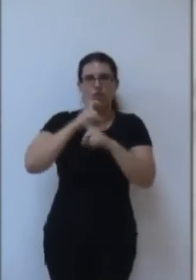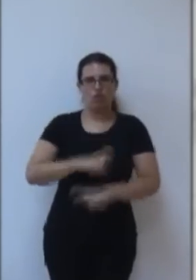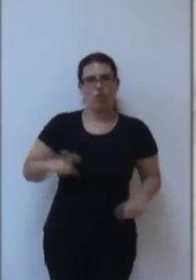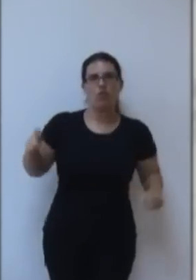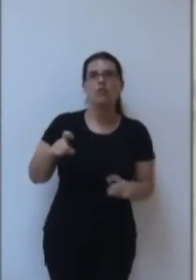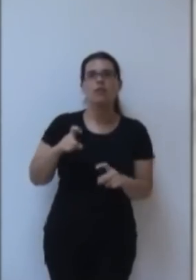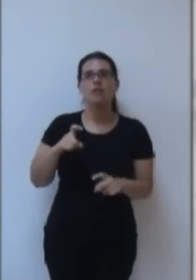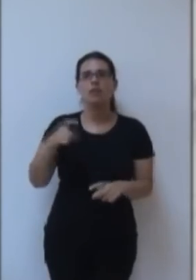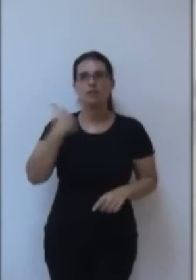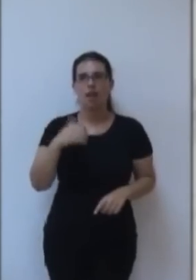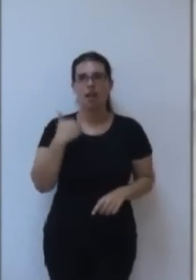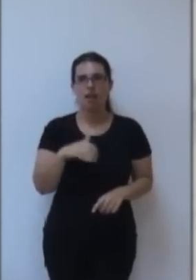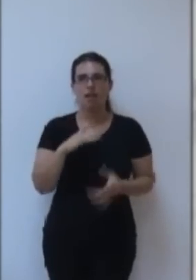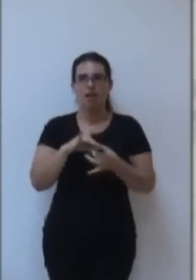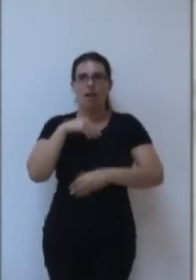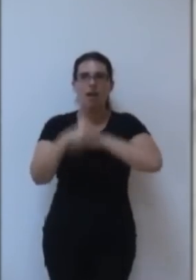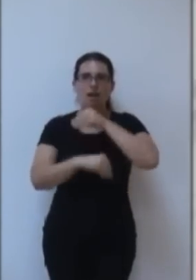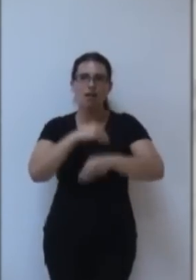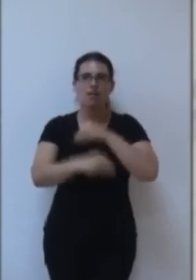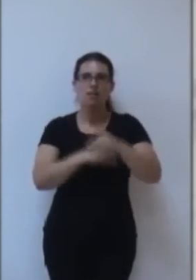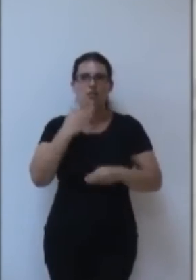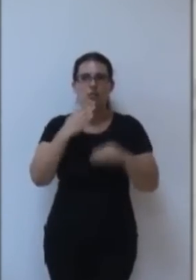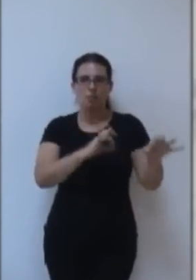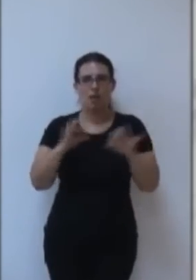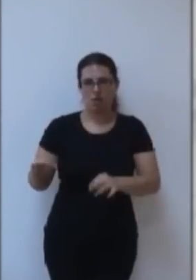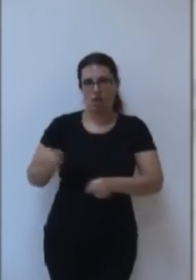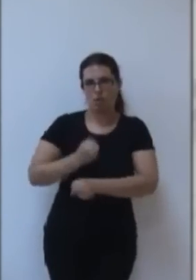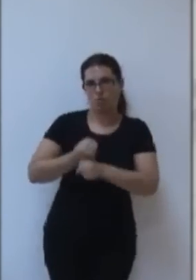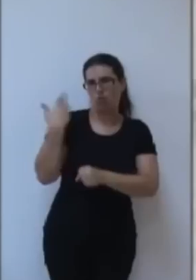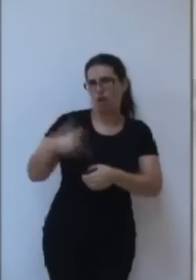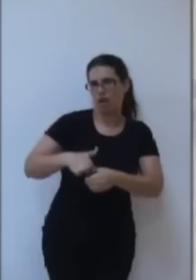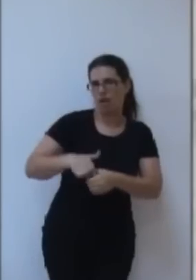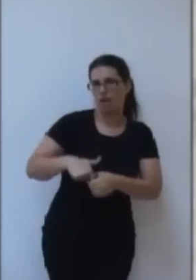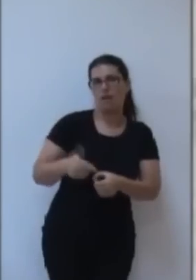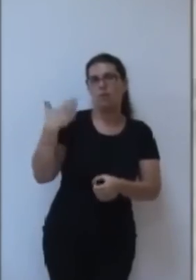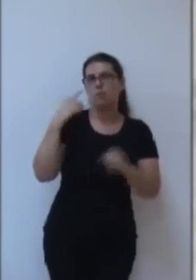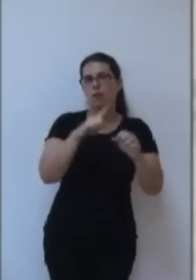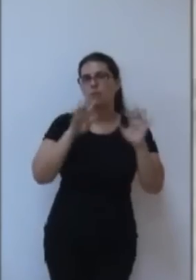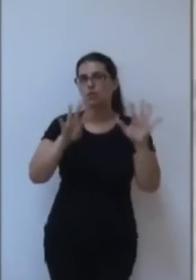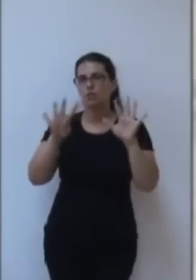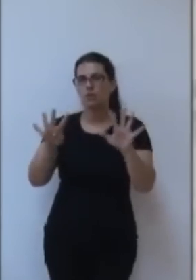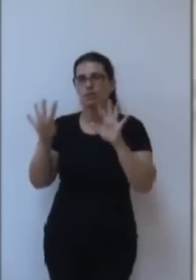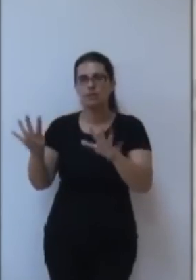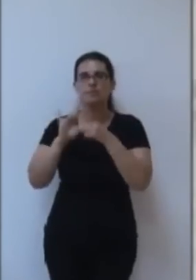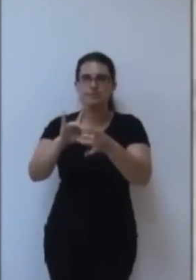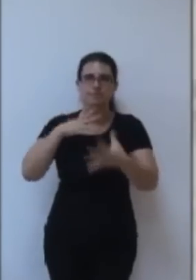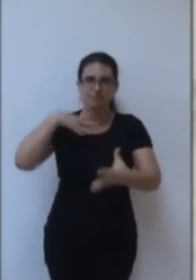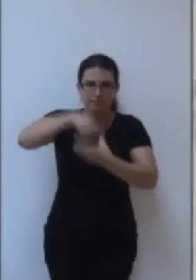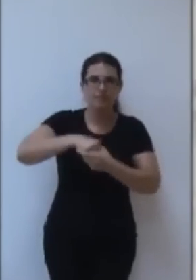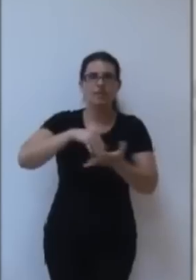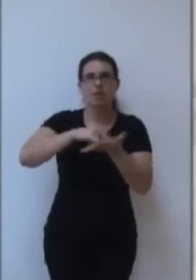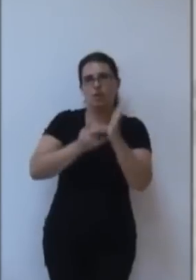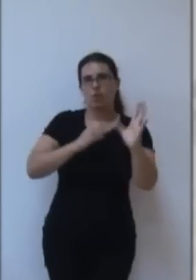bueno, pues has pasado desde la preparación como preparadora laboral, y desde 1999 coordinas proyectos de tecnología, información y